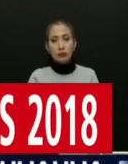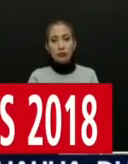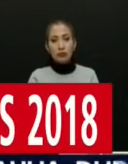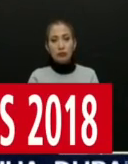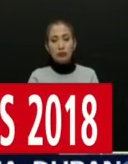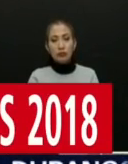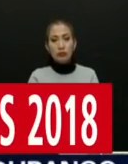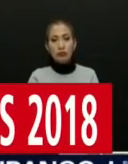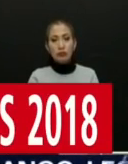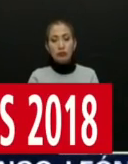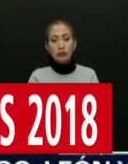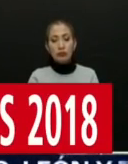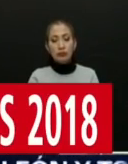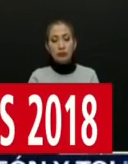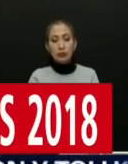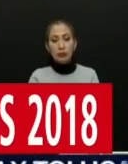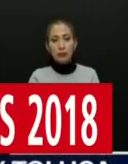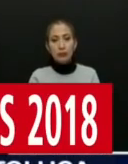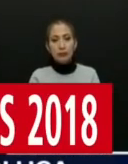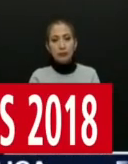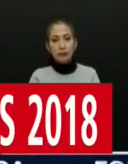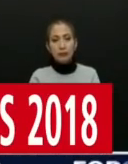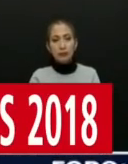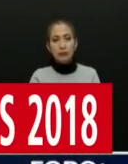Tenemos que